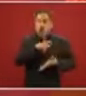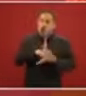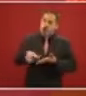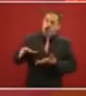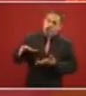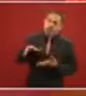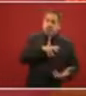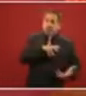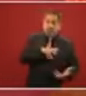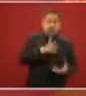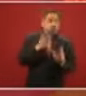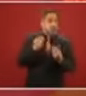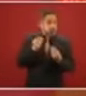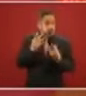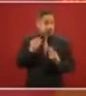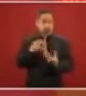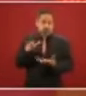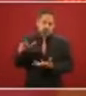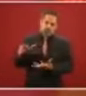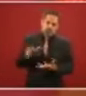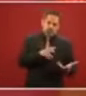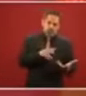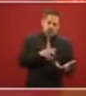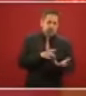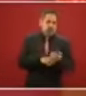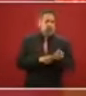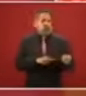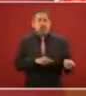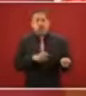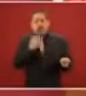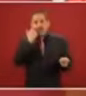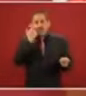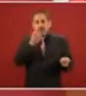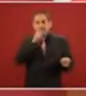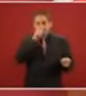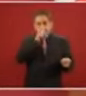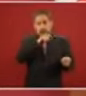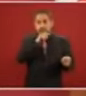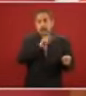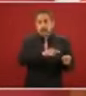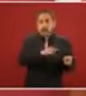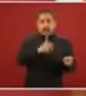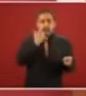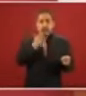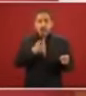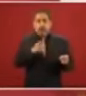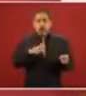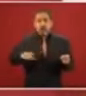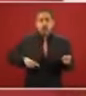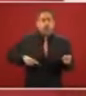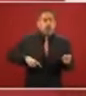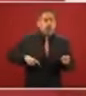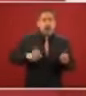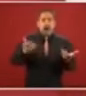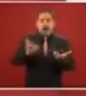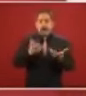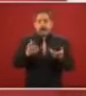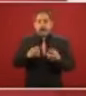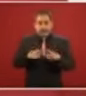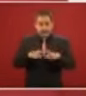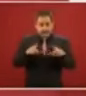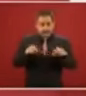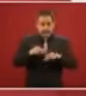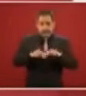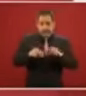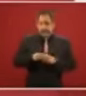una cantidad considerable y que quiere que el gobierno entregue